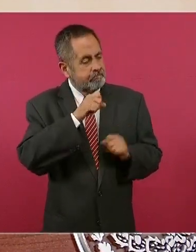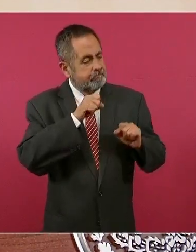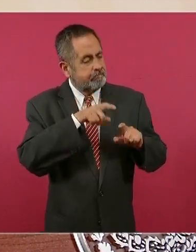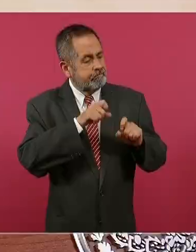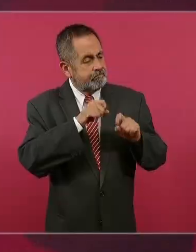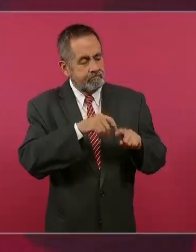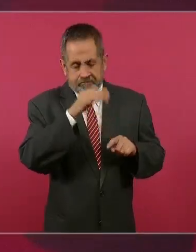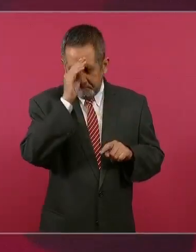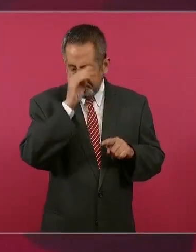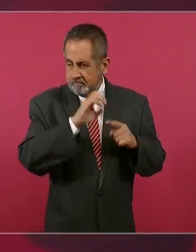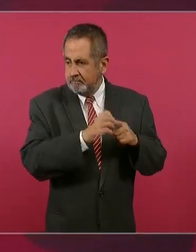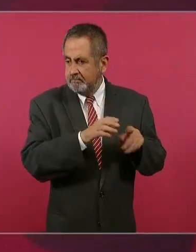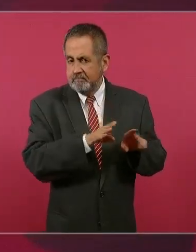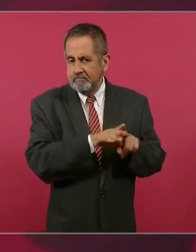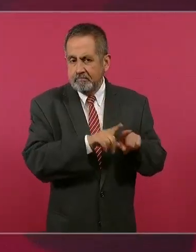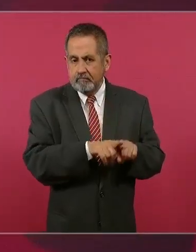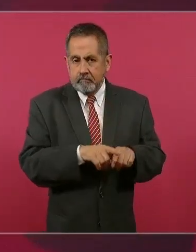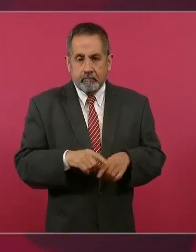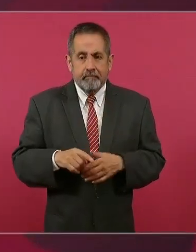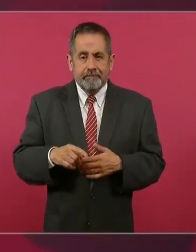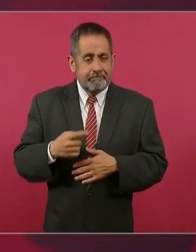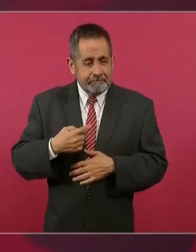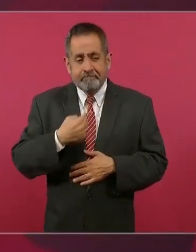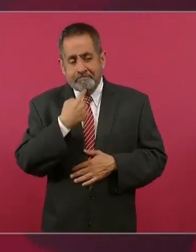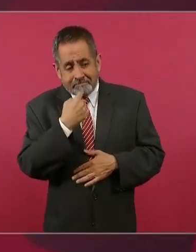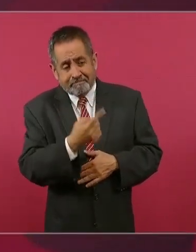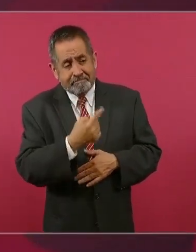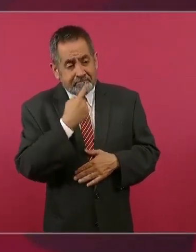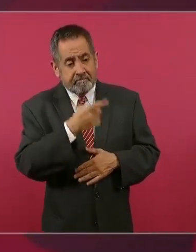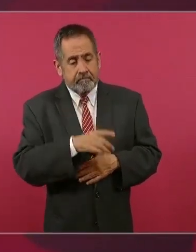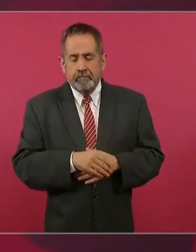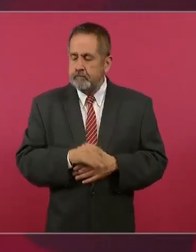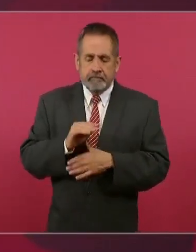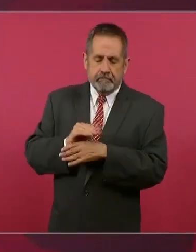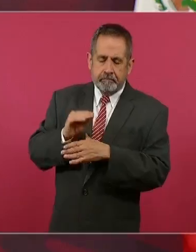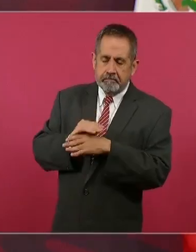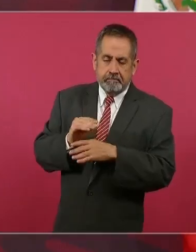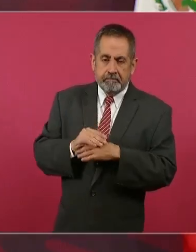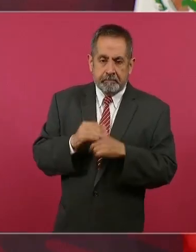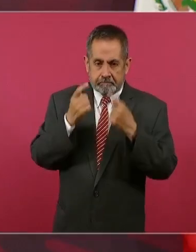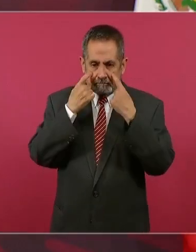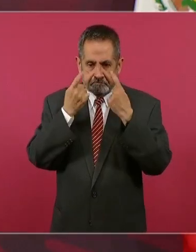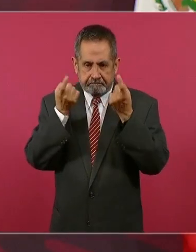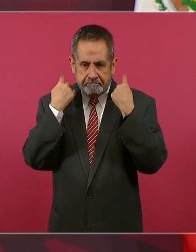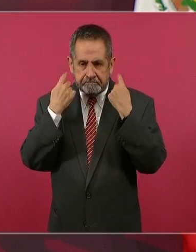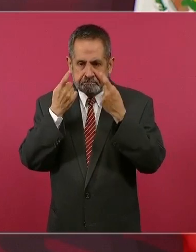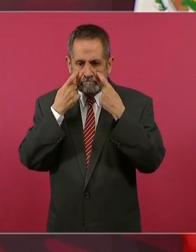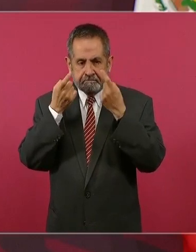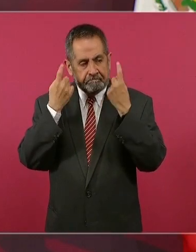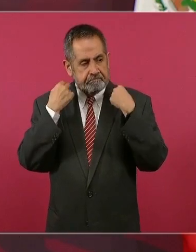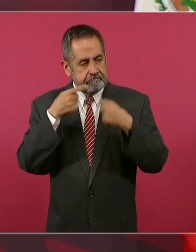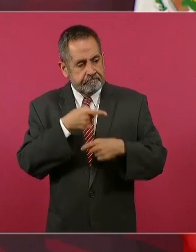Se les puede estar diciendo una cosa y por aquí les entra y por acá les sale.